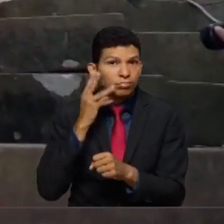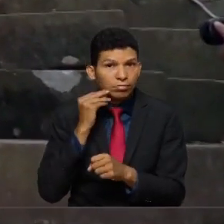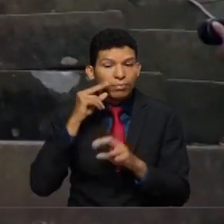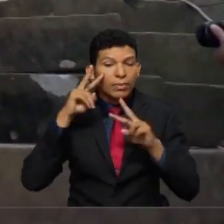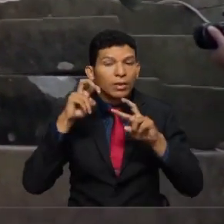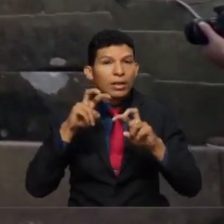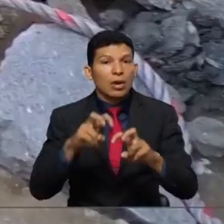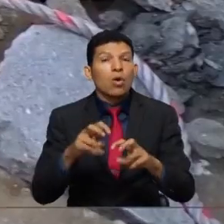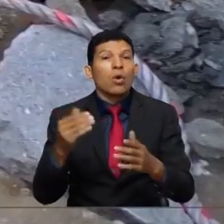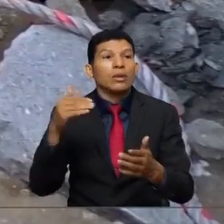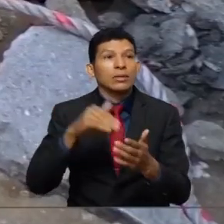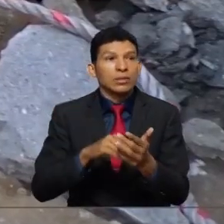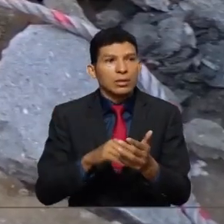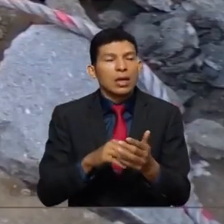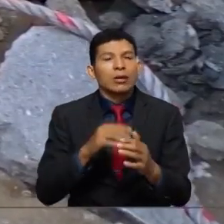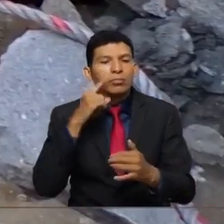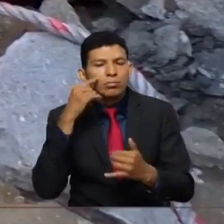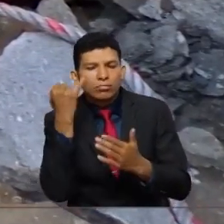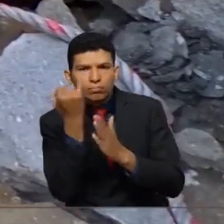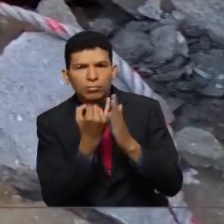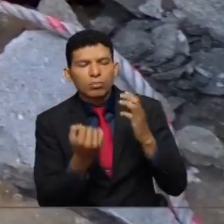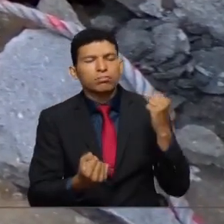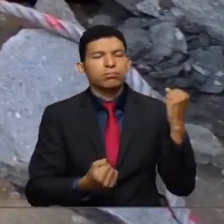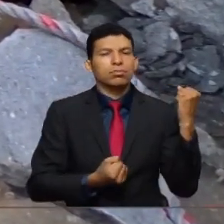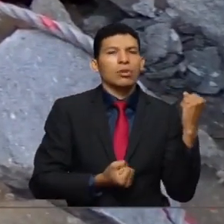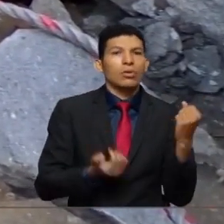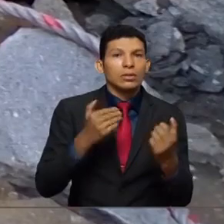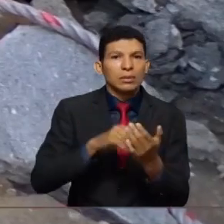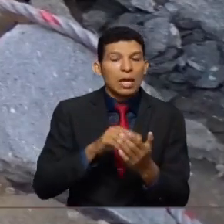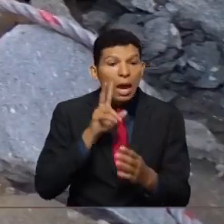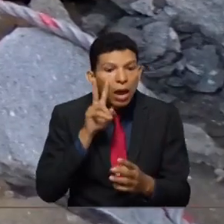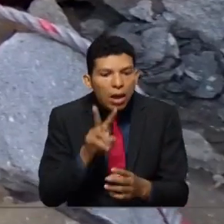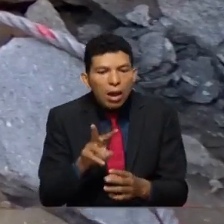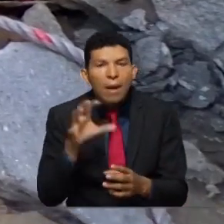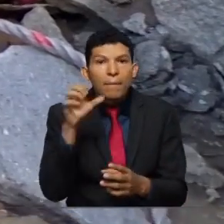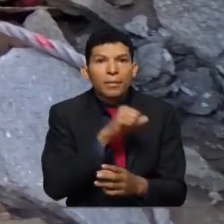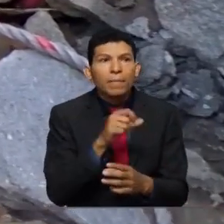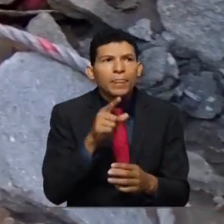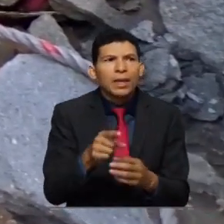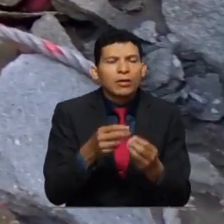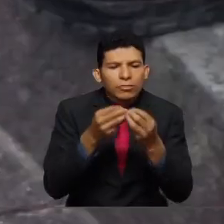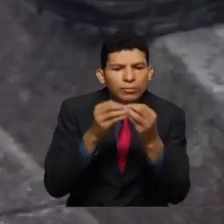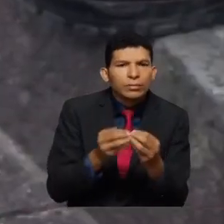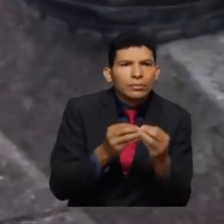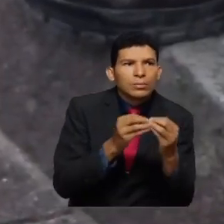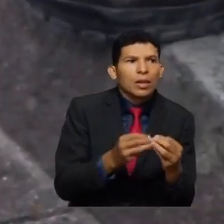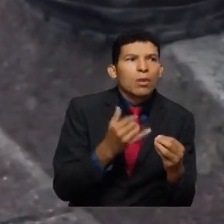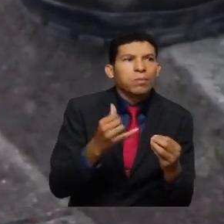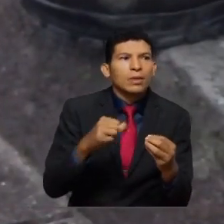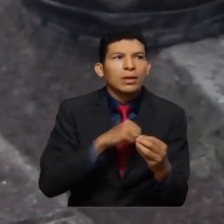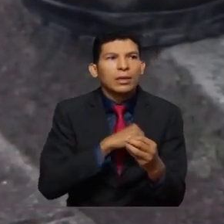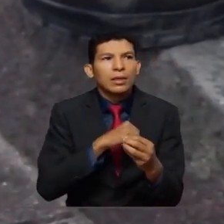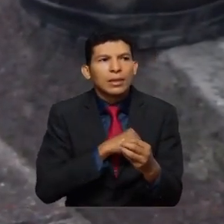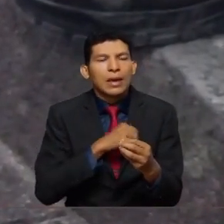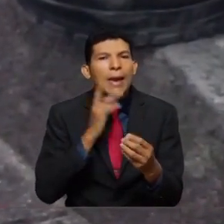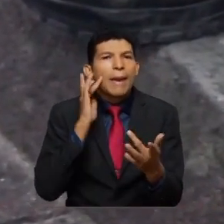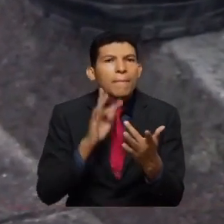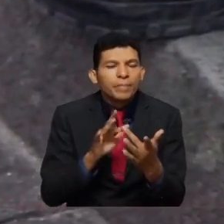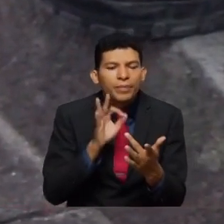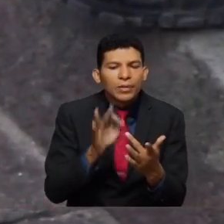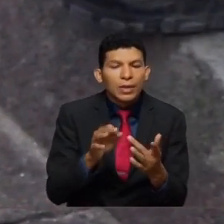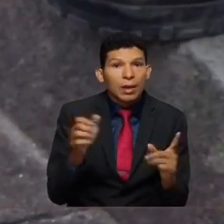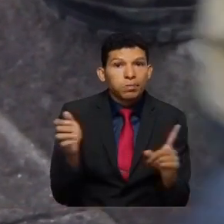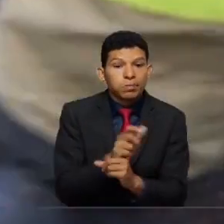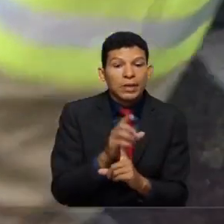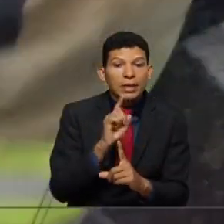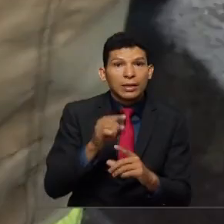la manera de regresar la imagen del conquistador a su lugar, descubrieron que existían nuevas figuras circulares, rectangulares y lineales que hacen del